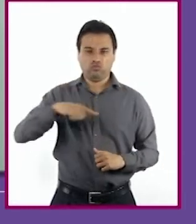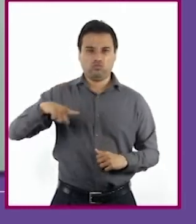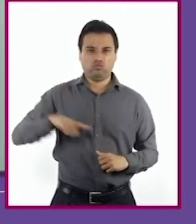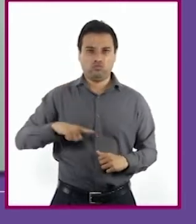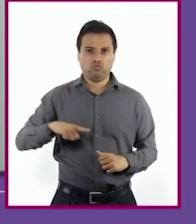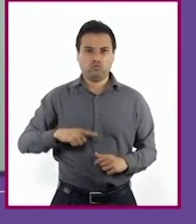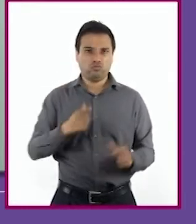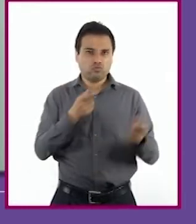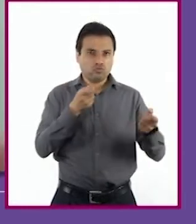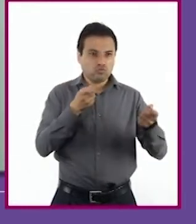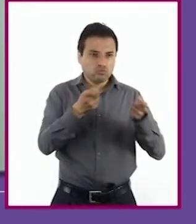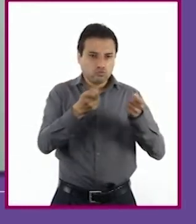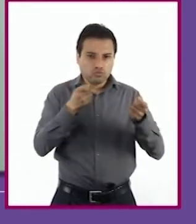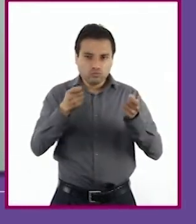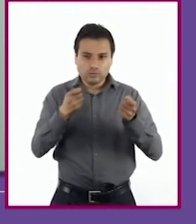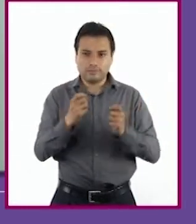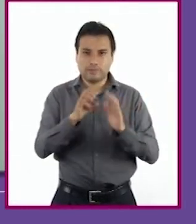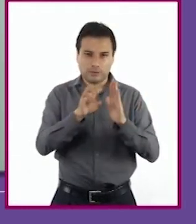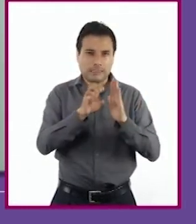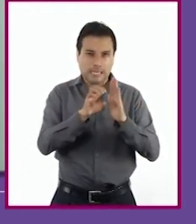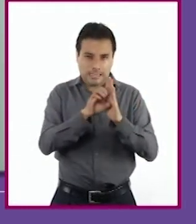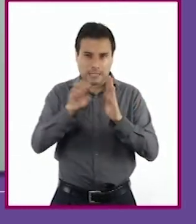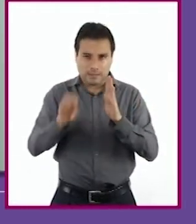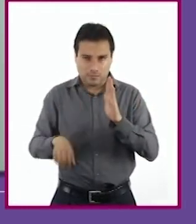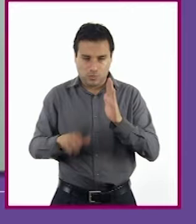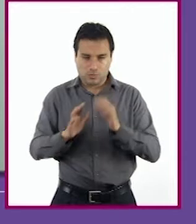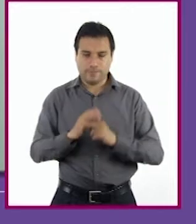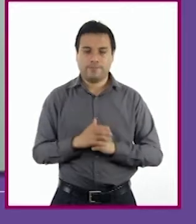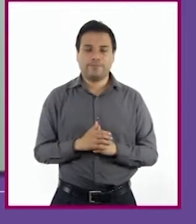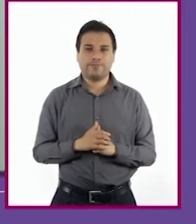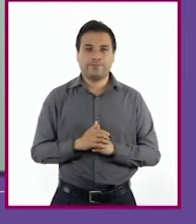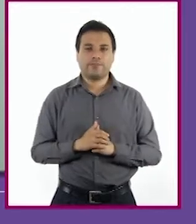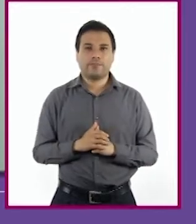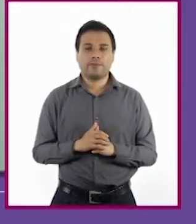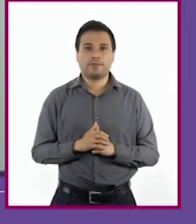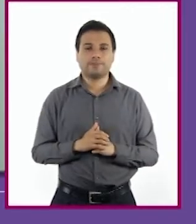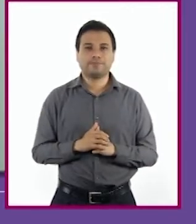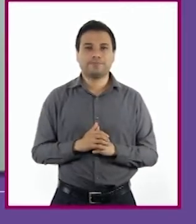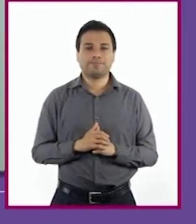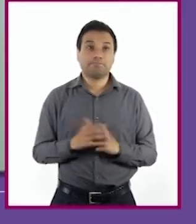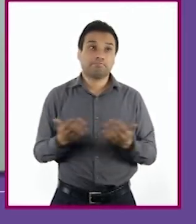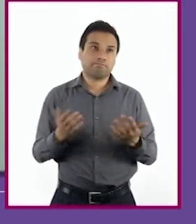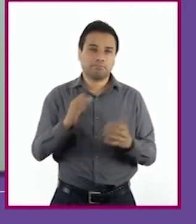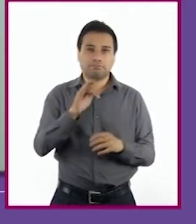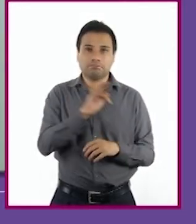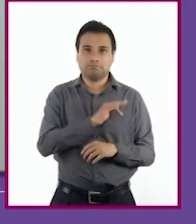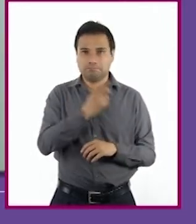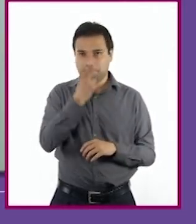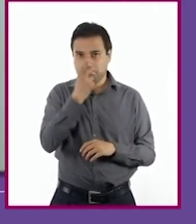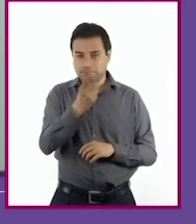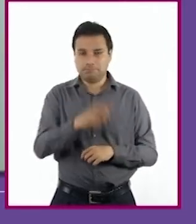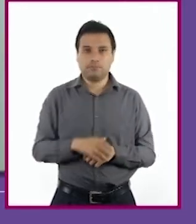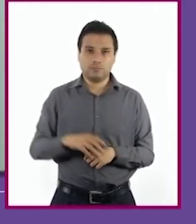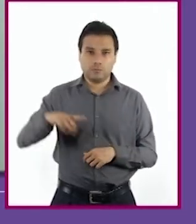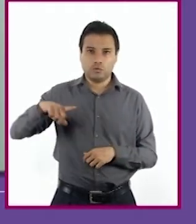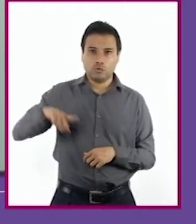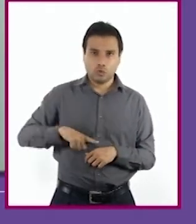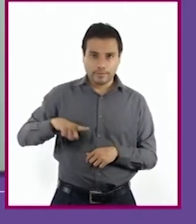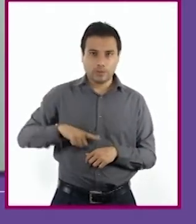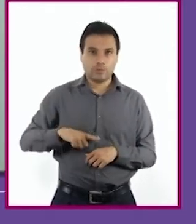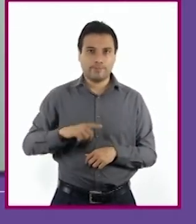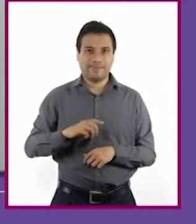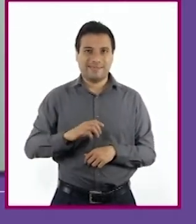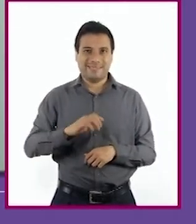control. Como ejemplo de algunos sistemas autoritarios, podemos mencionar los gobiernos de Chile